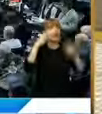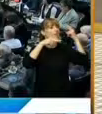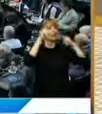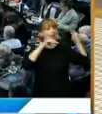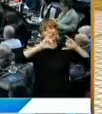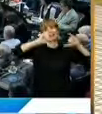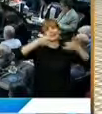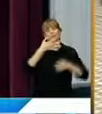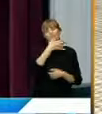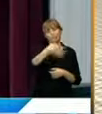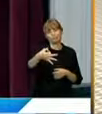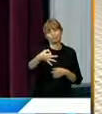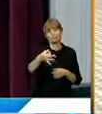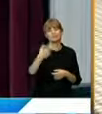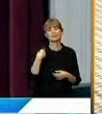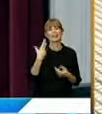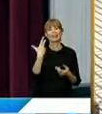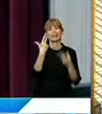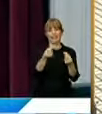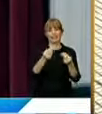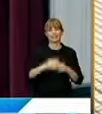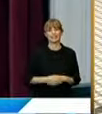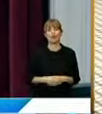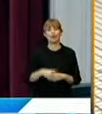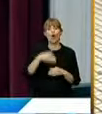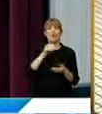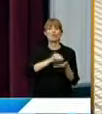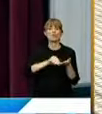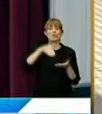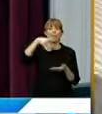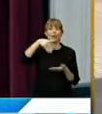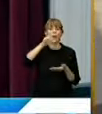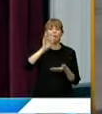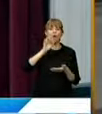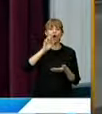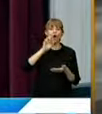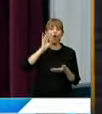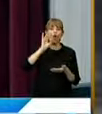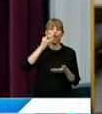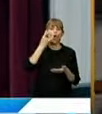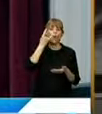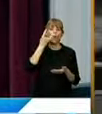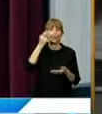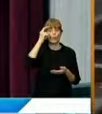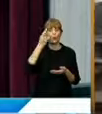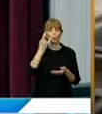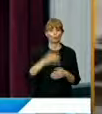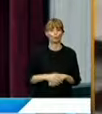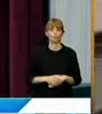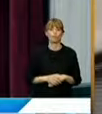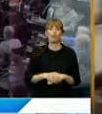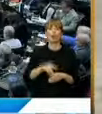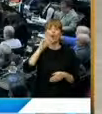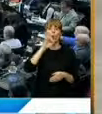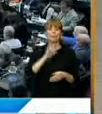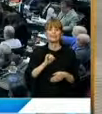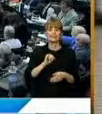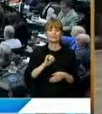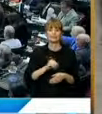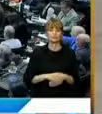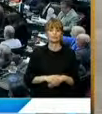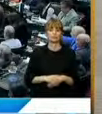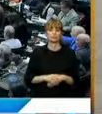frente del ingreso principal del Congreso ahora te voy a mostrar vamos a ir a la izquierda estamos trabajando aquí en vivo con Jonathan cot lo que ha quedado como una especie de